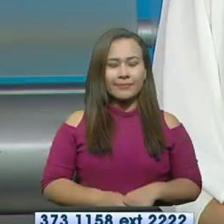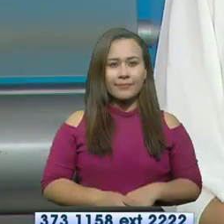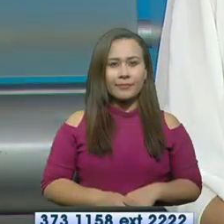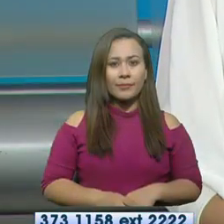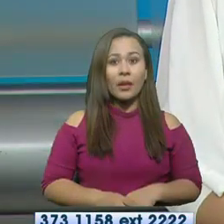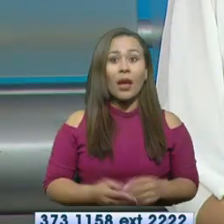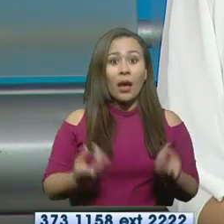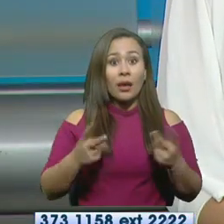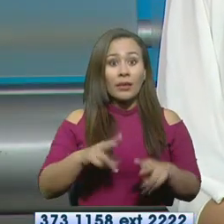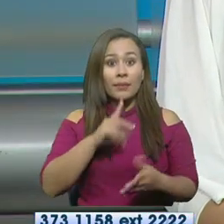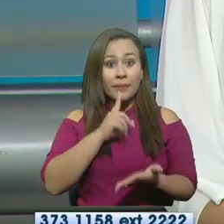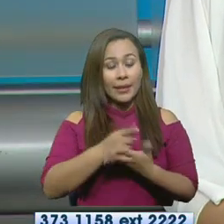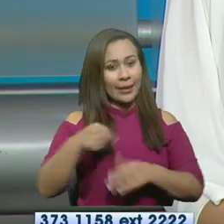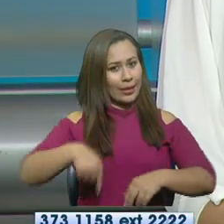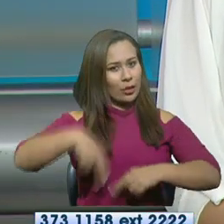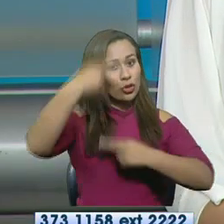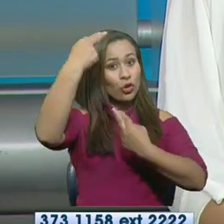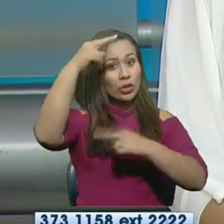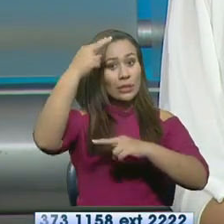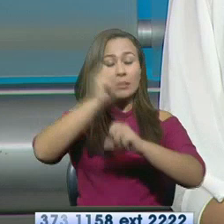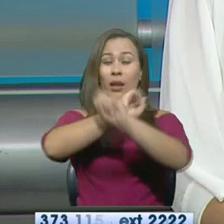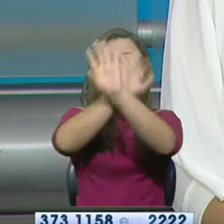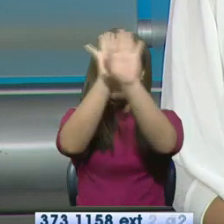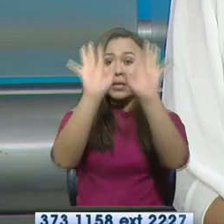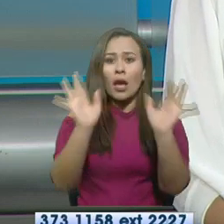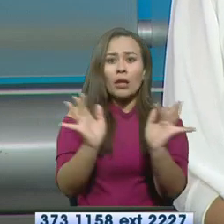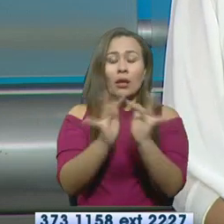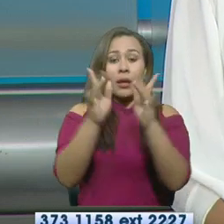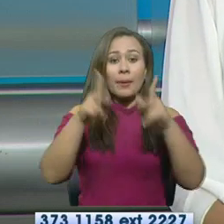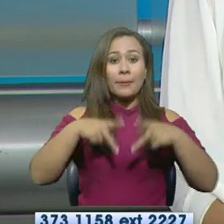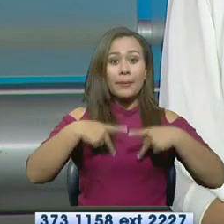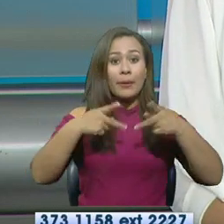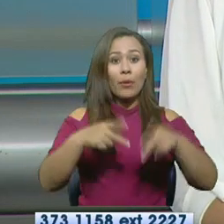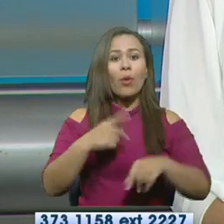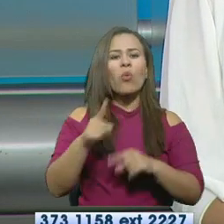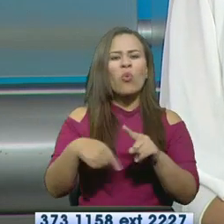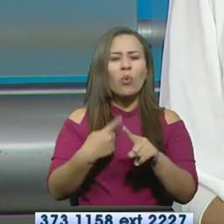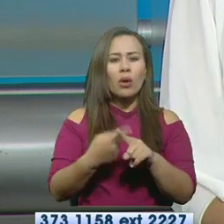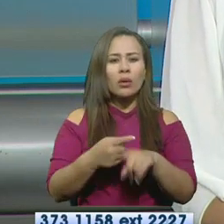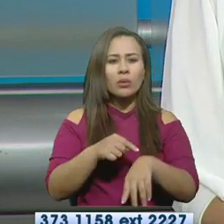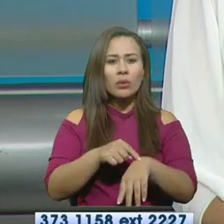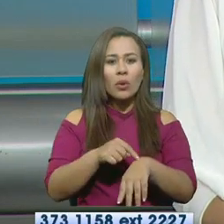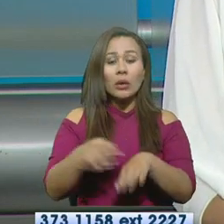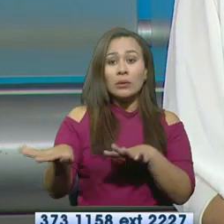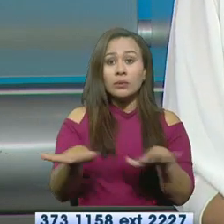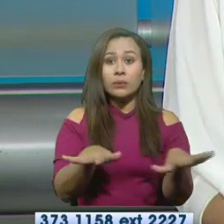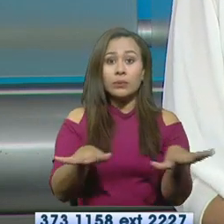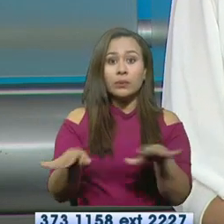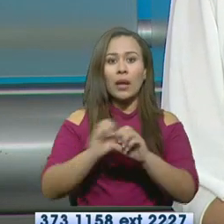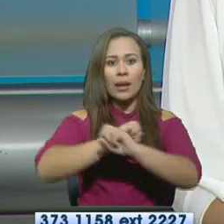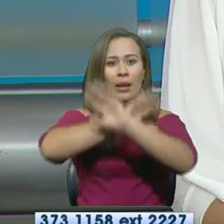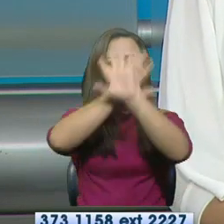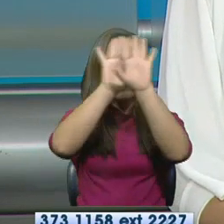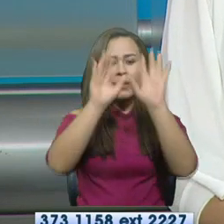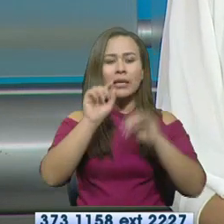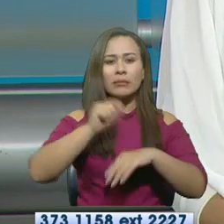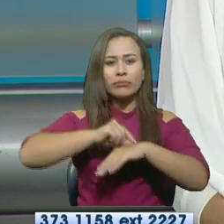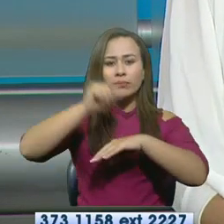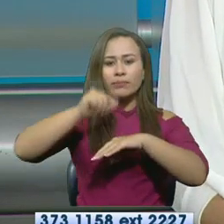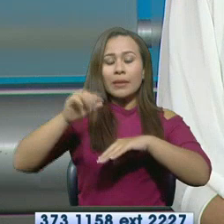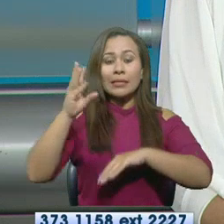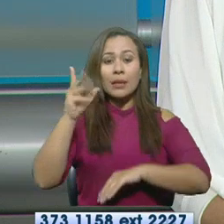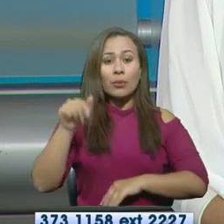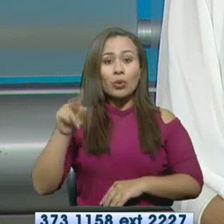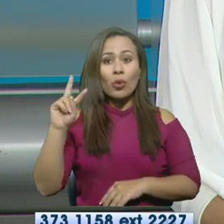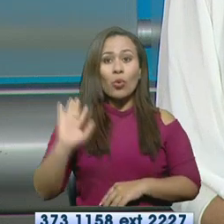Y justamente la noticia transmitía en vivo cuando mostramos el momento en que ocurría el sismo de 6.2 grados. Nuestro